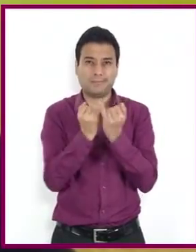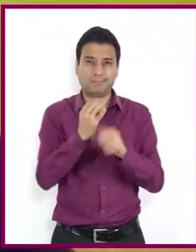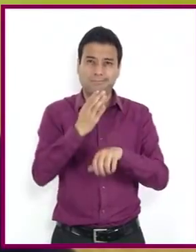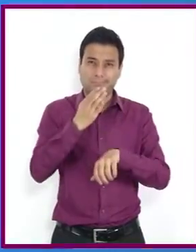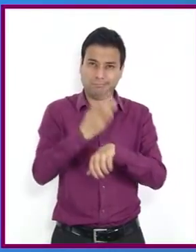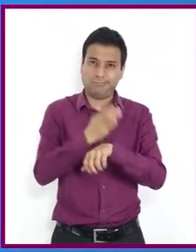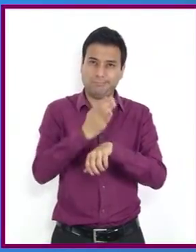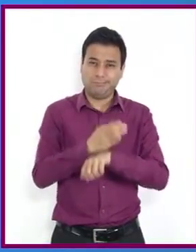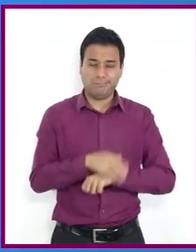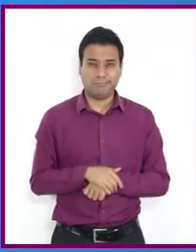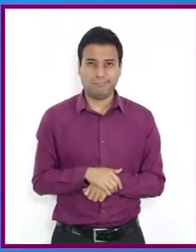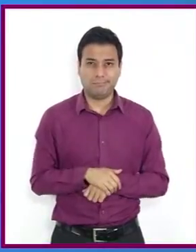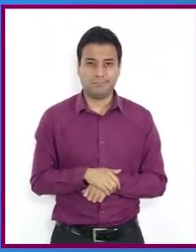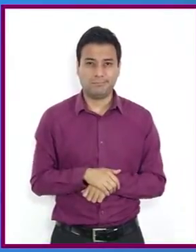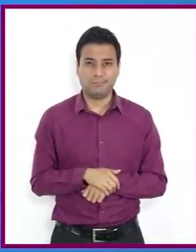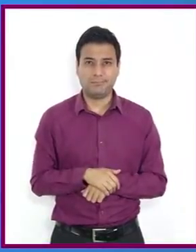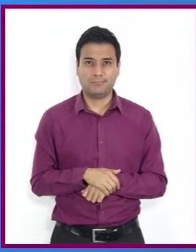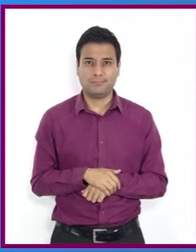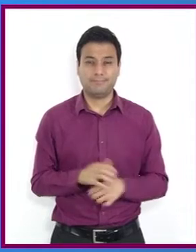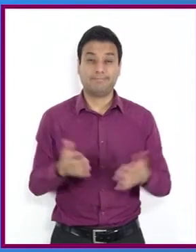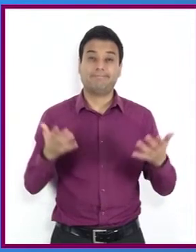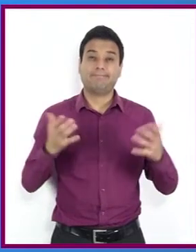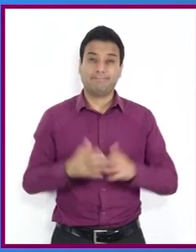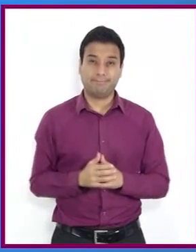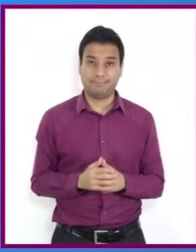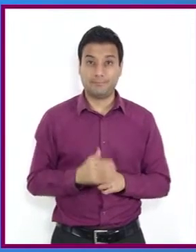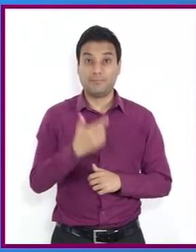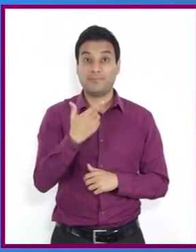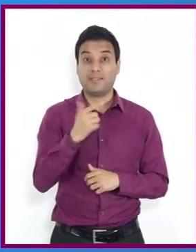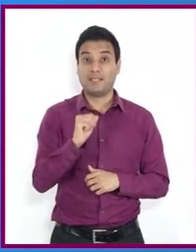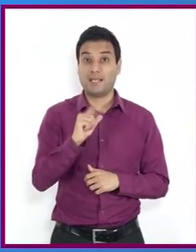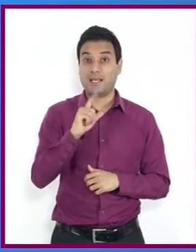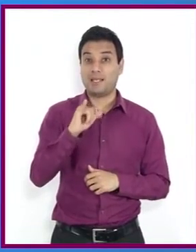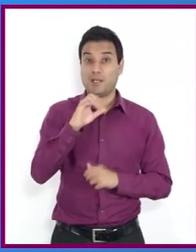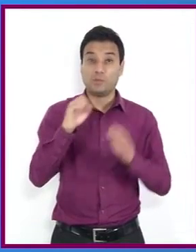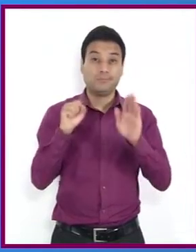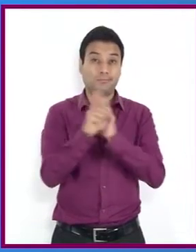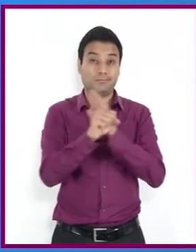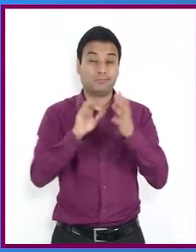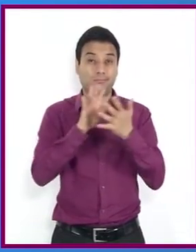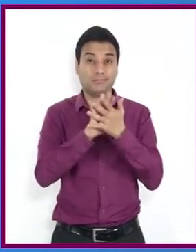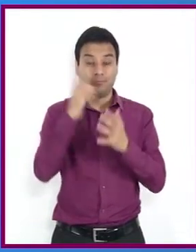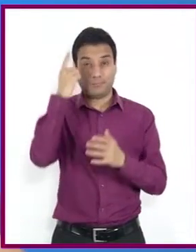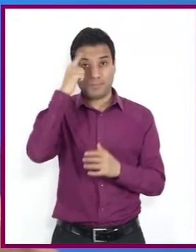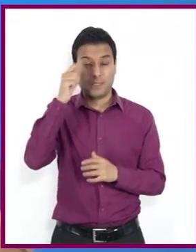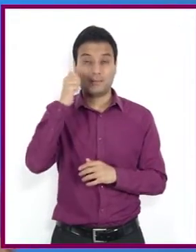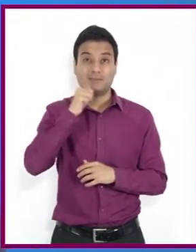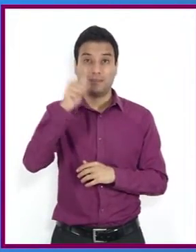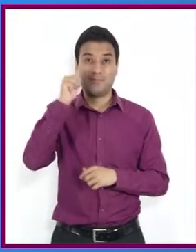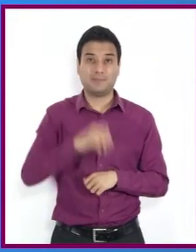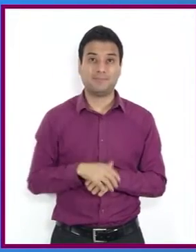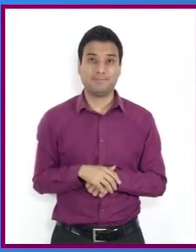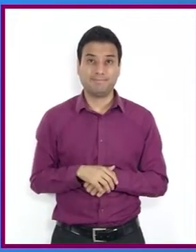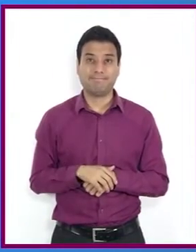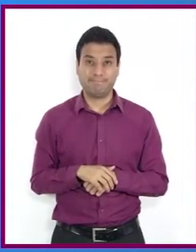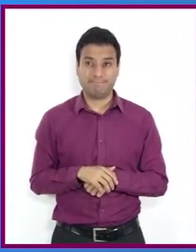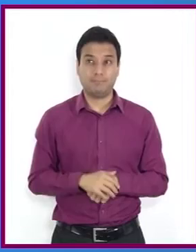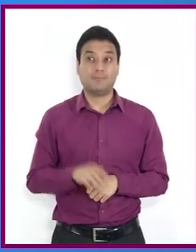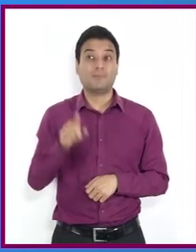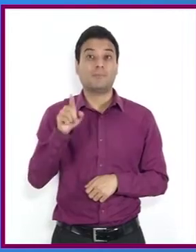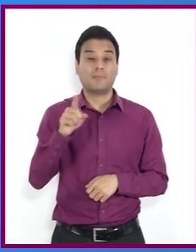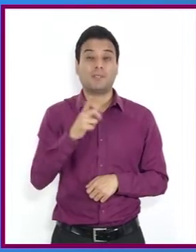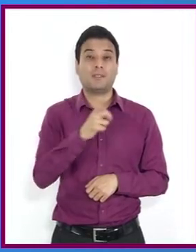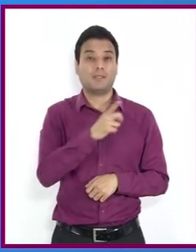penitencias. A Galileo se le condena a prisión perpetua y se le conmina a jurar